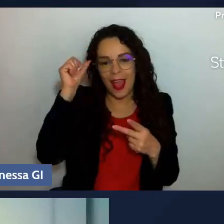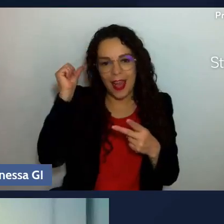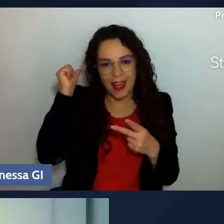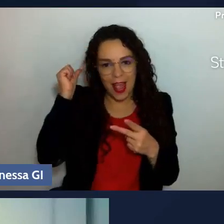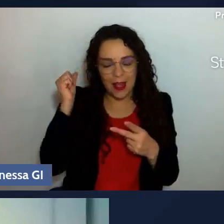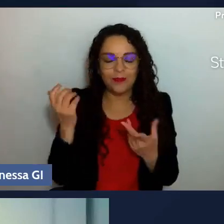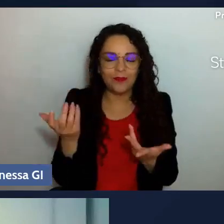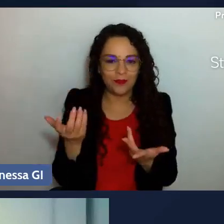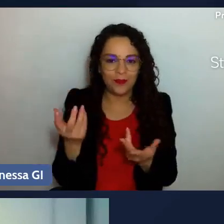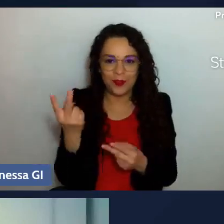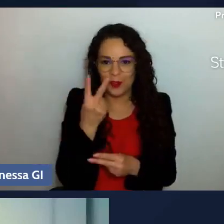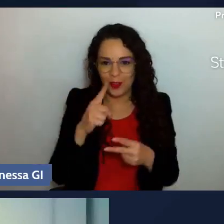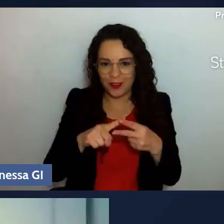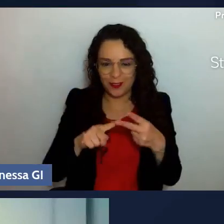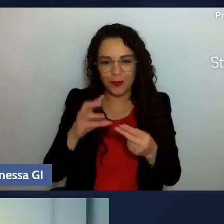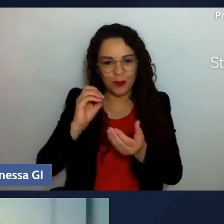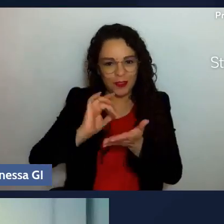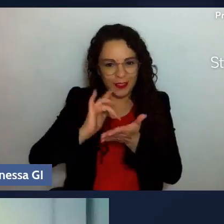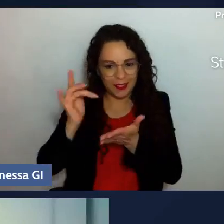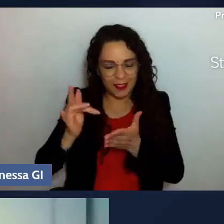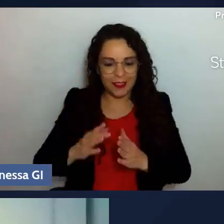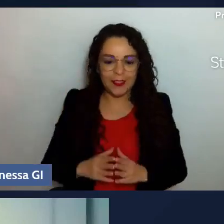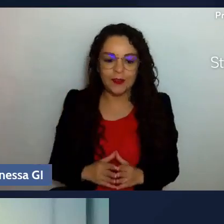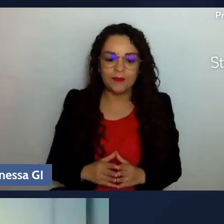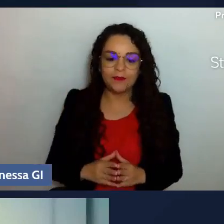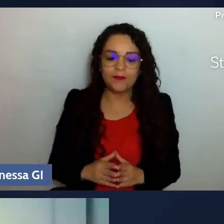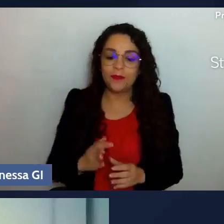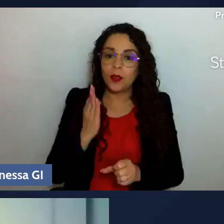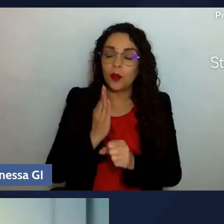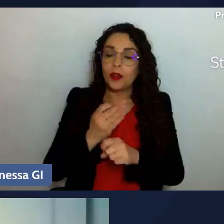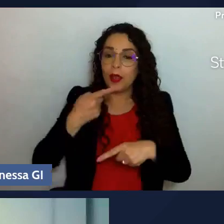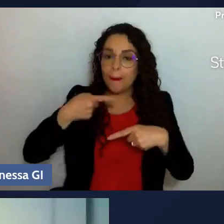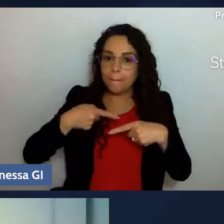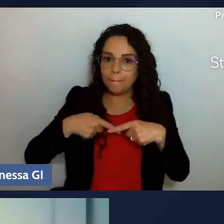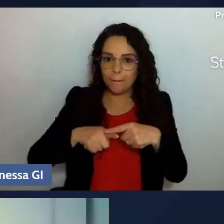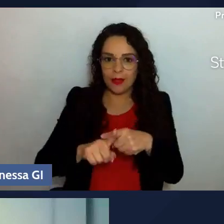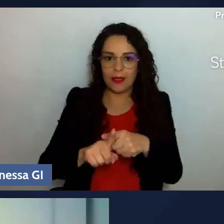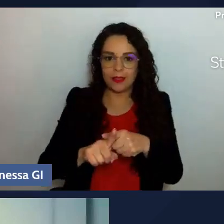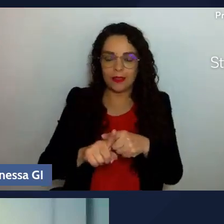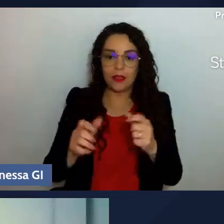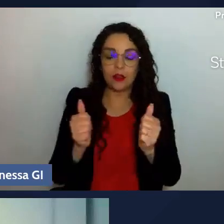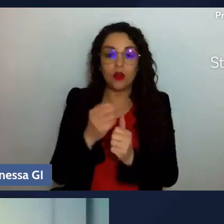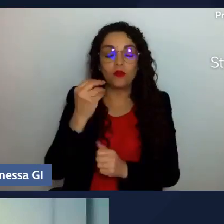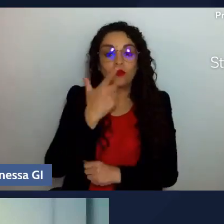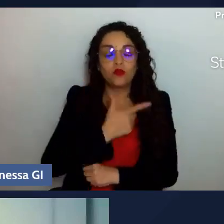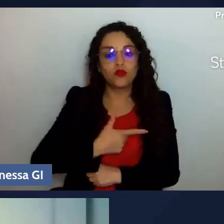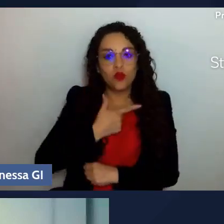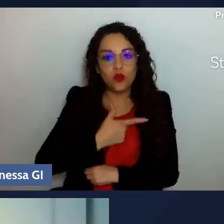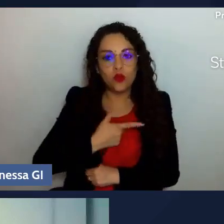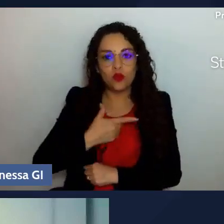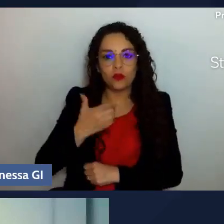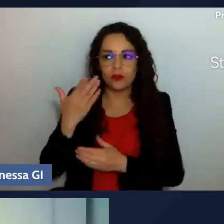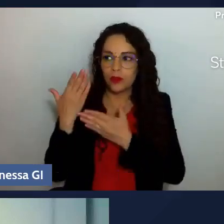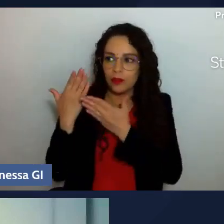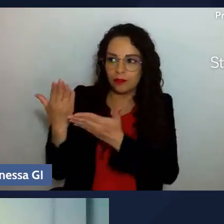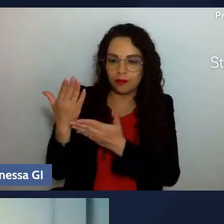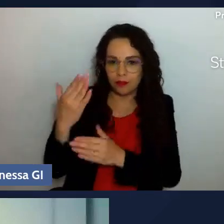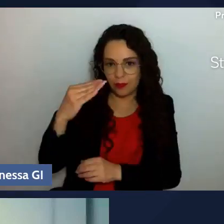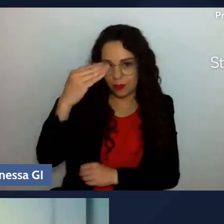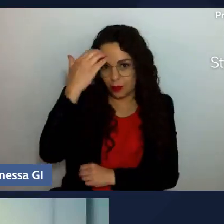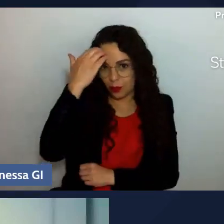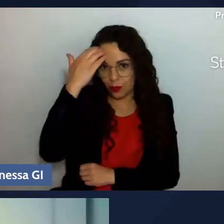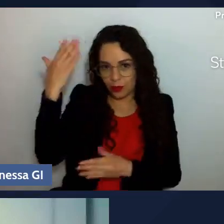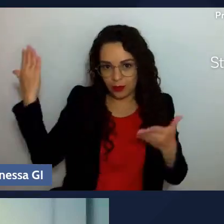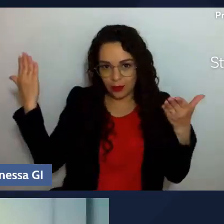pues bueno, vamos a comenzar presentando con mucho gusto, con mucho placer, a la maestra Samara